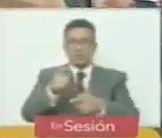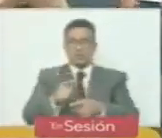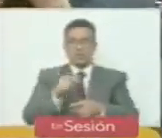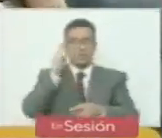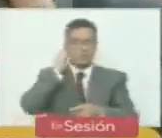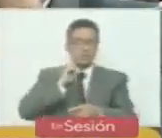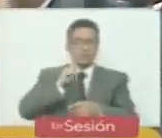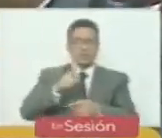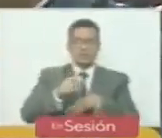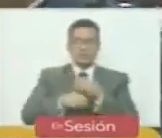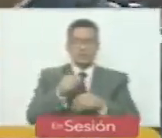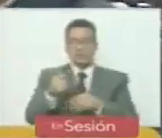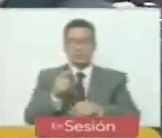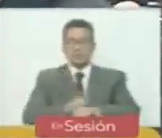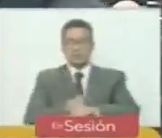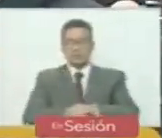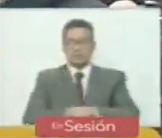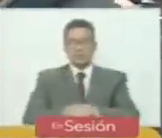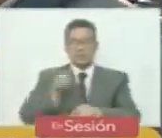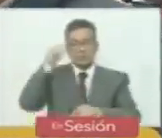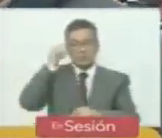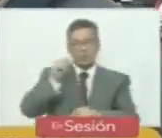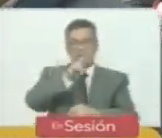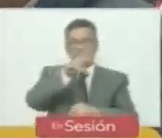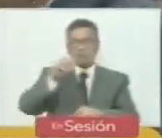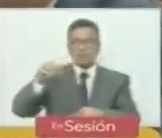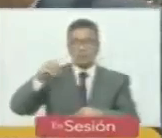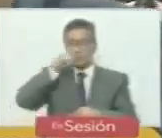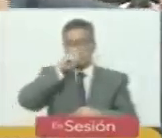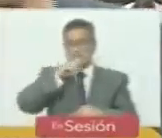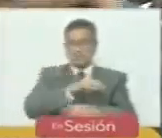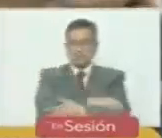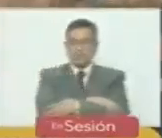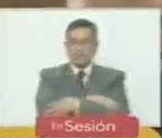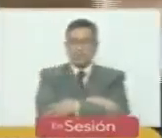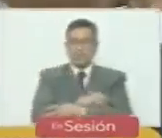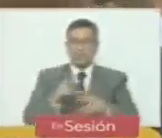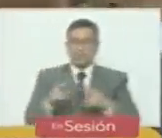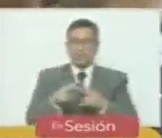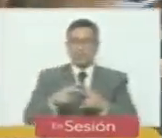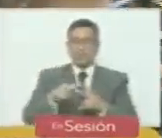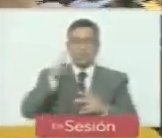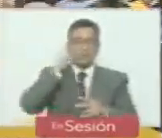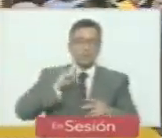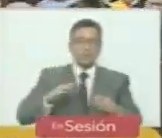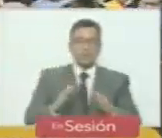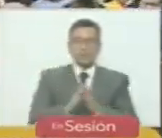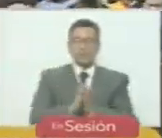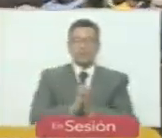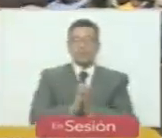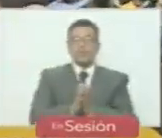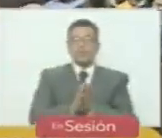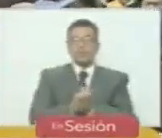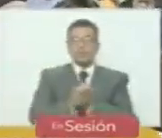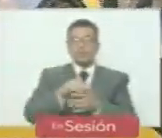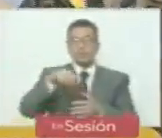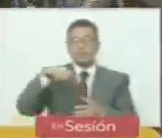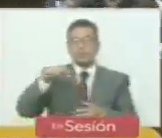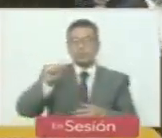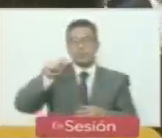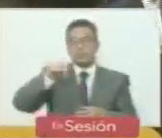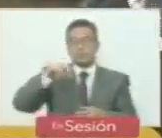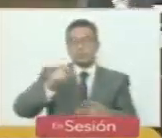bolivariano, que hace poquito celebrábamos los 200 años del abrazo, del encuentro entre Bolívar y San Martín, dos gigantes de nuestra